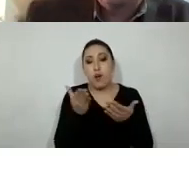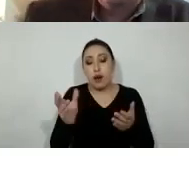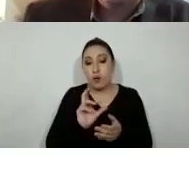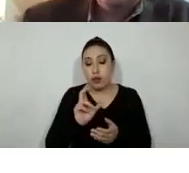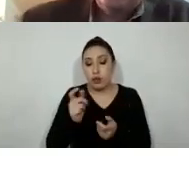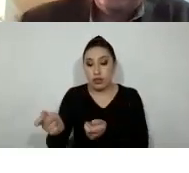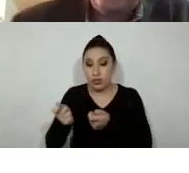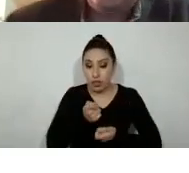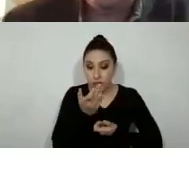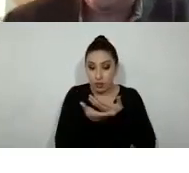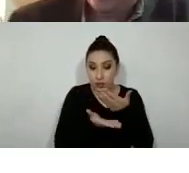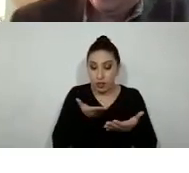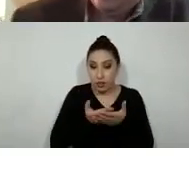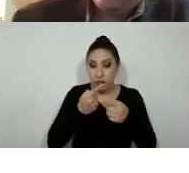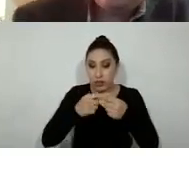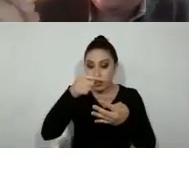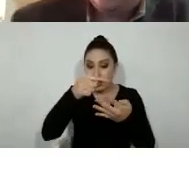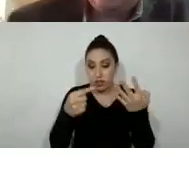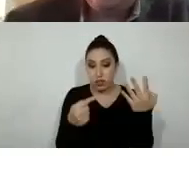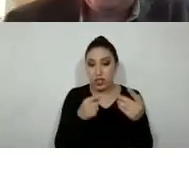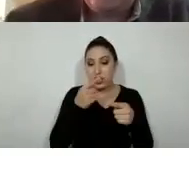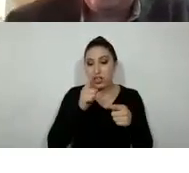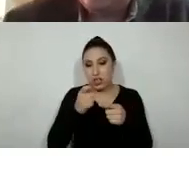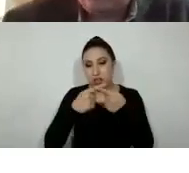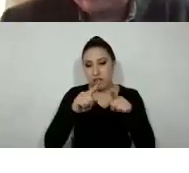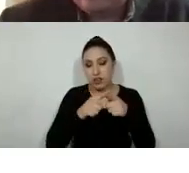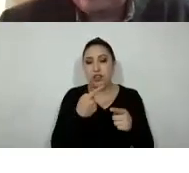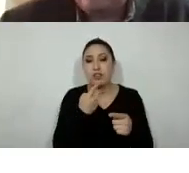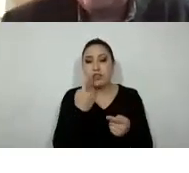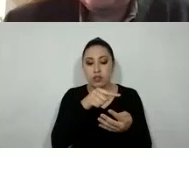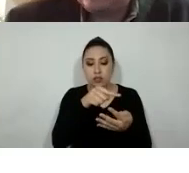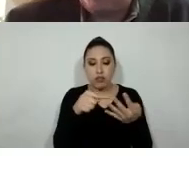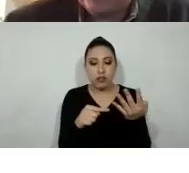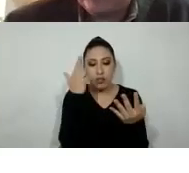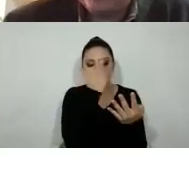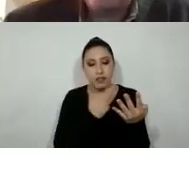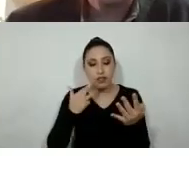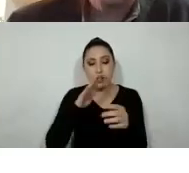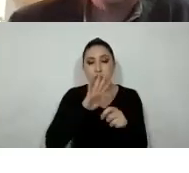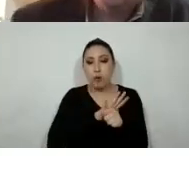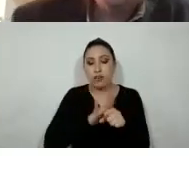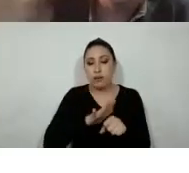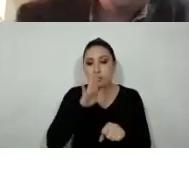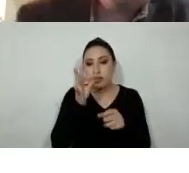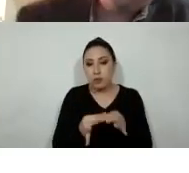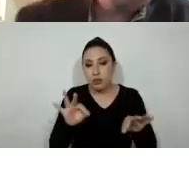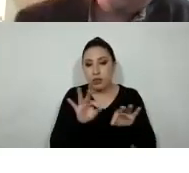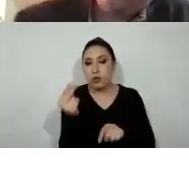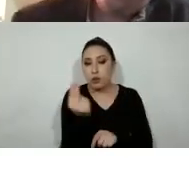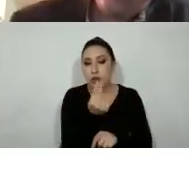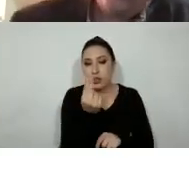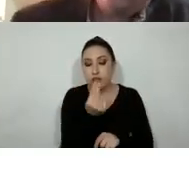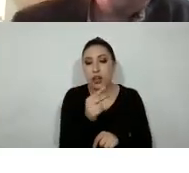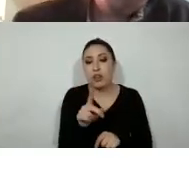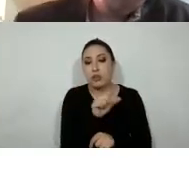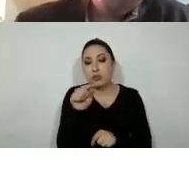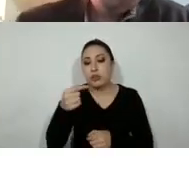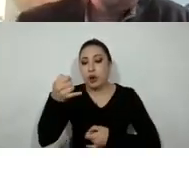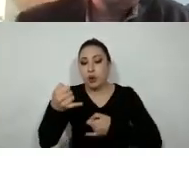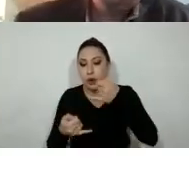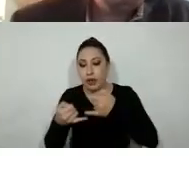llevar adelante y hacen pues la audiencia, solicitan la audiencia inicial, presentan a la persona y ya ahí el juez hace control de